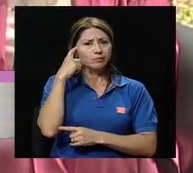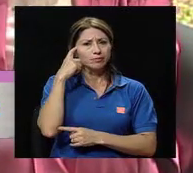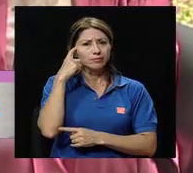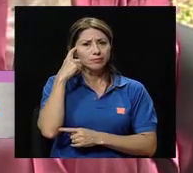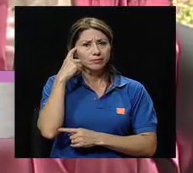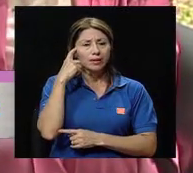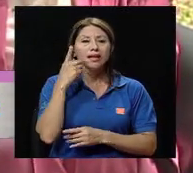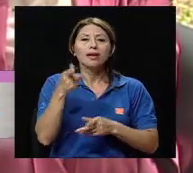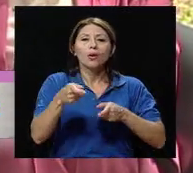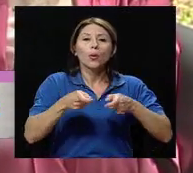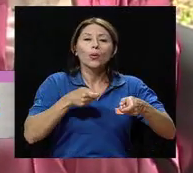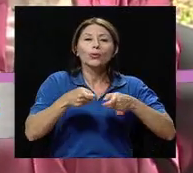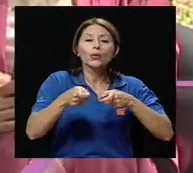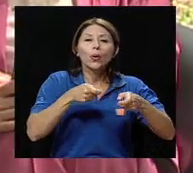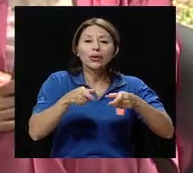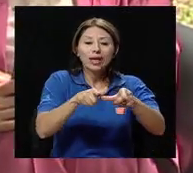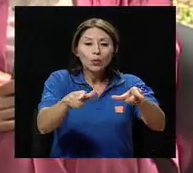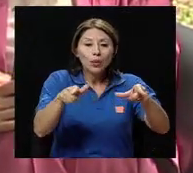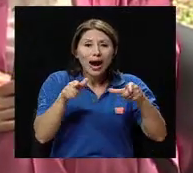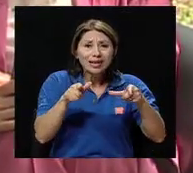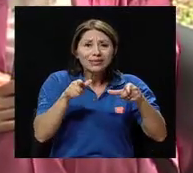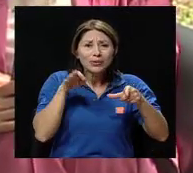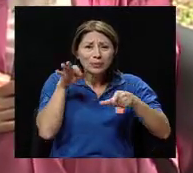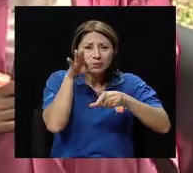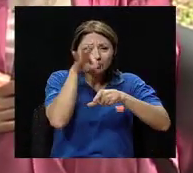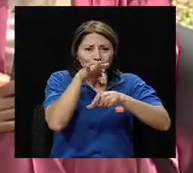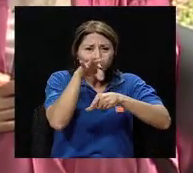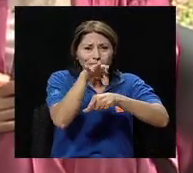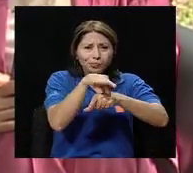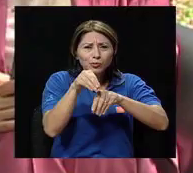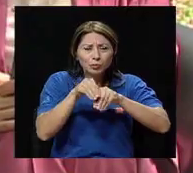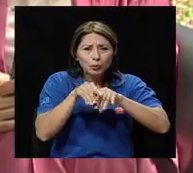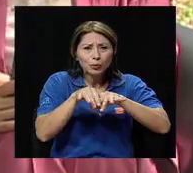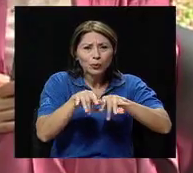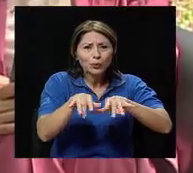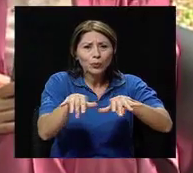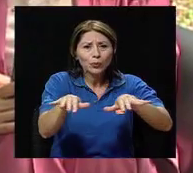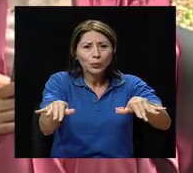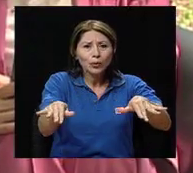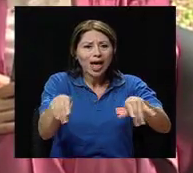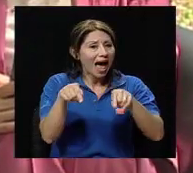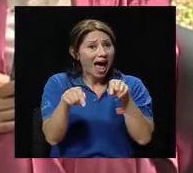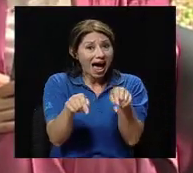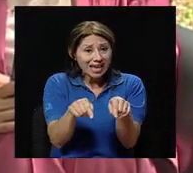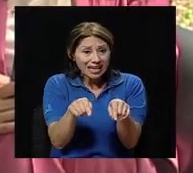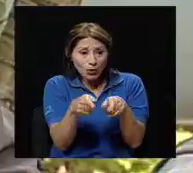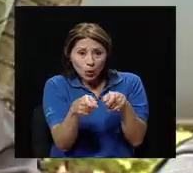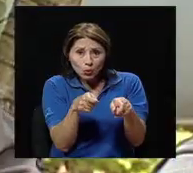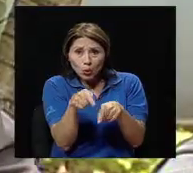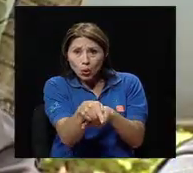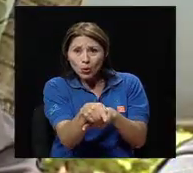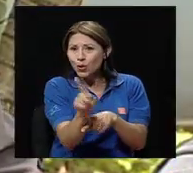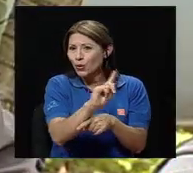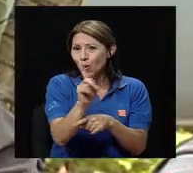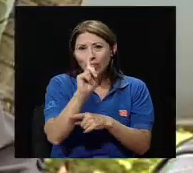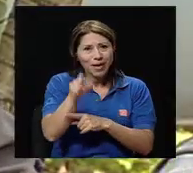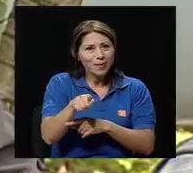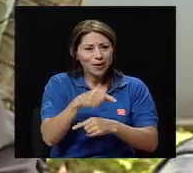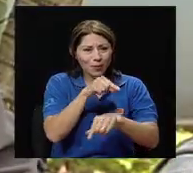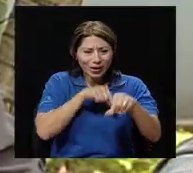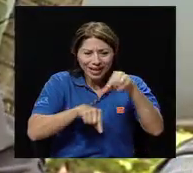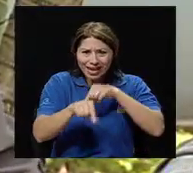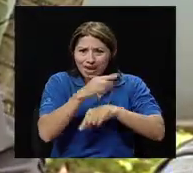que hablábamos antes, el control de criaderos. Cuando pensamos en control de criaderos, en una primera instancia no hay que fumigar, sino que hay que abocarse